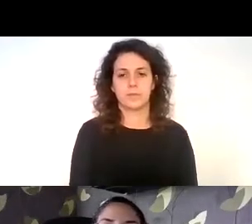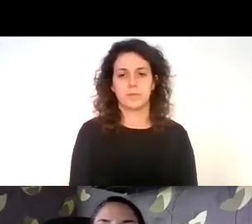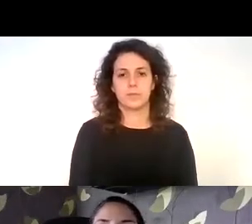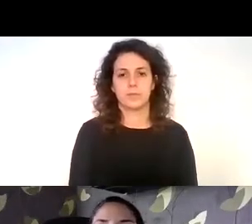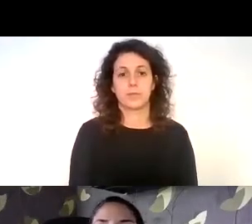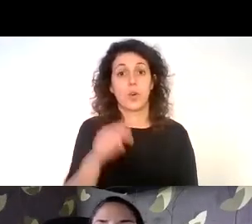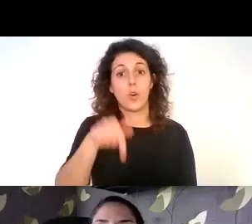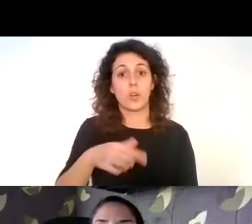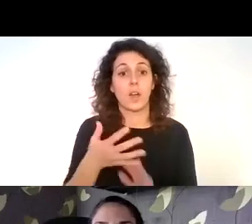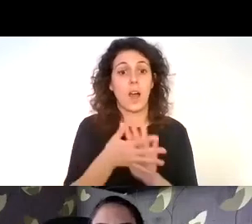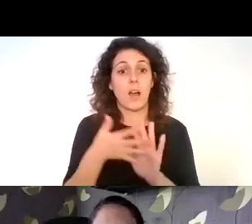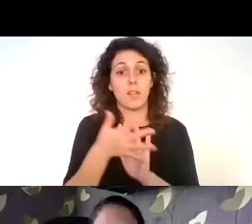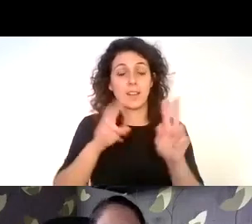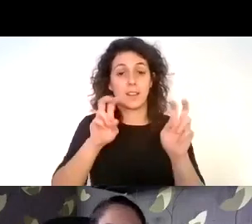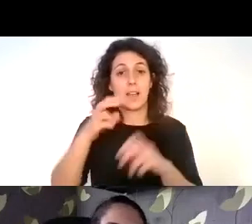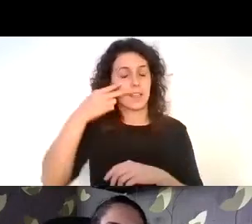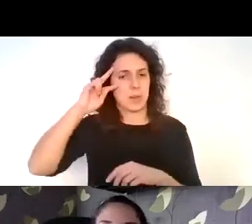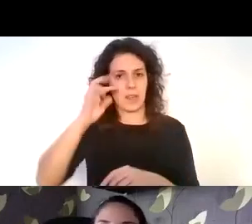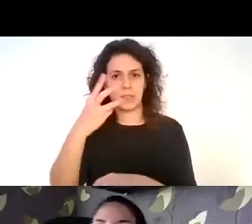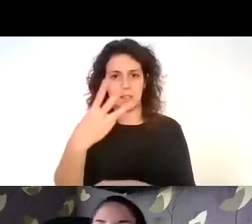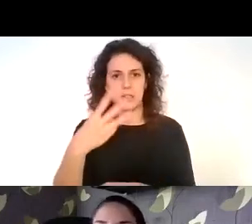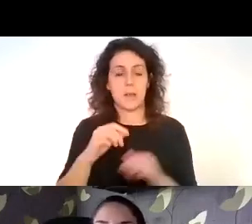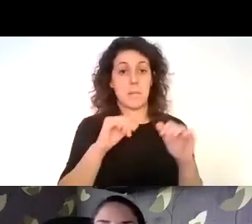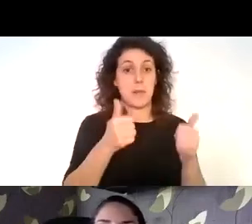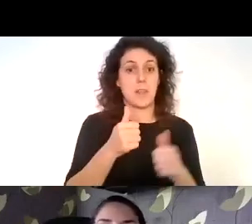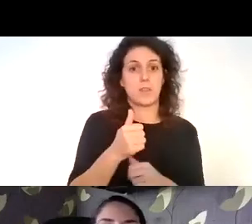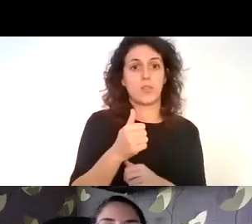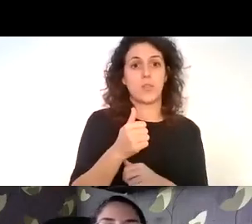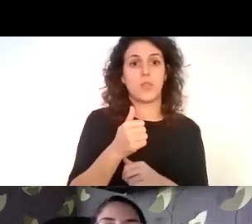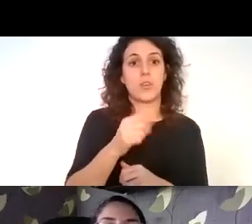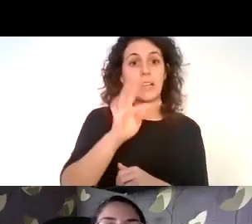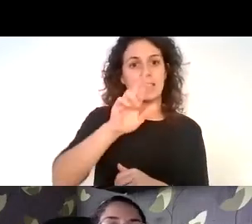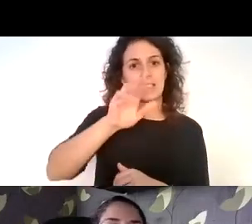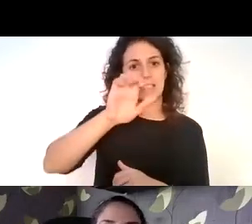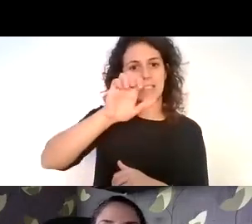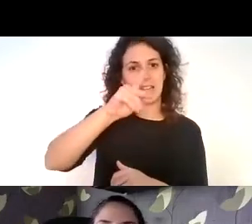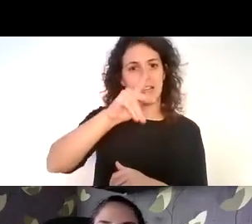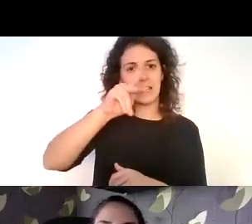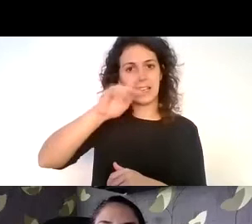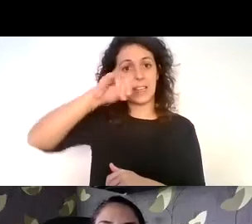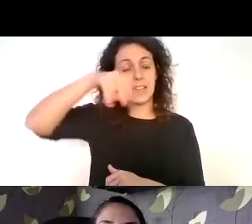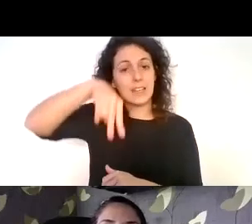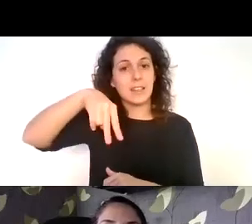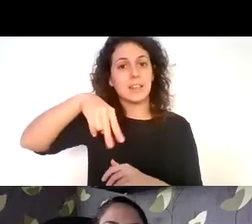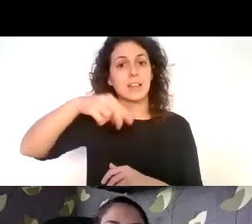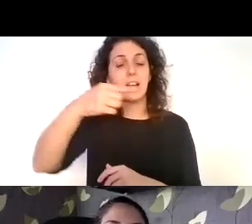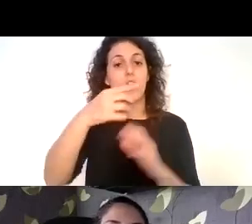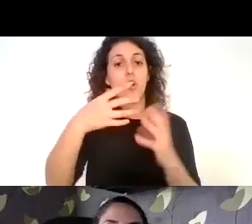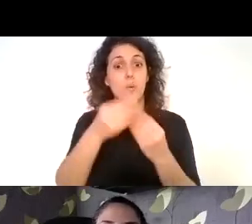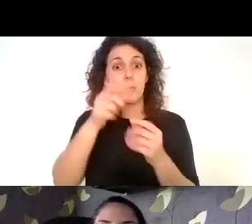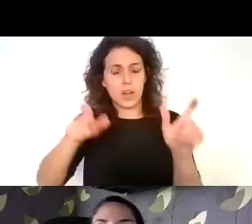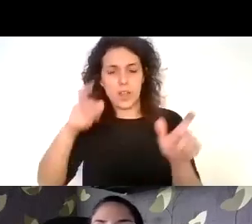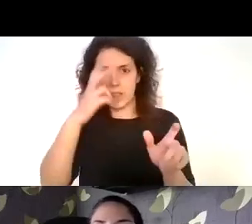Hoy vamos a contarles tres experiencias, comenzando por trekking al volcán Barú con personas ciegas. Esta actividad